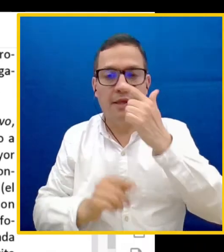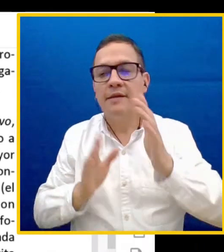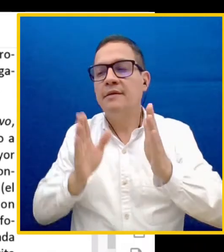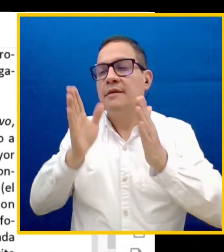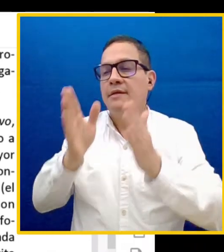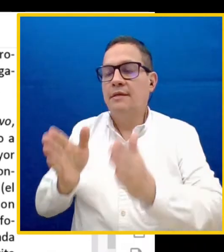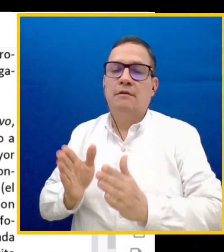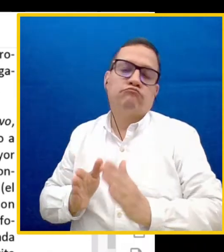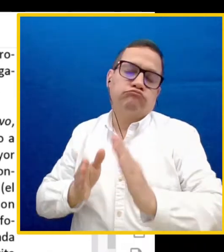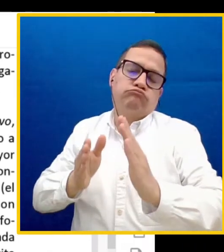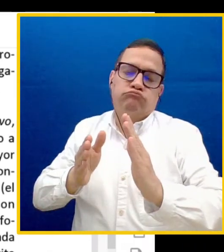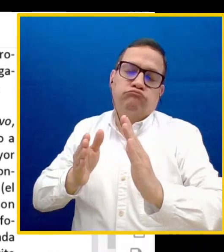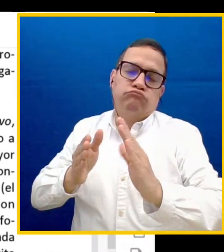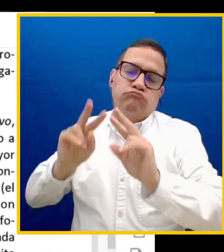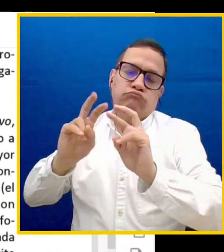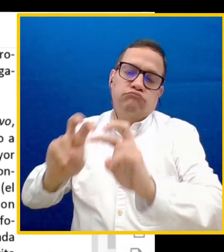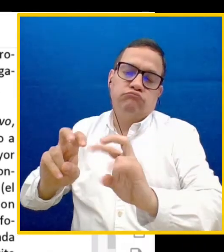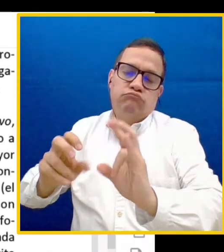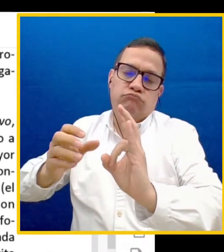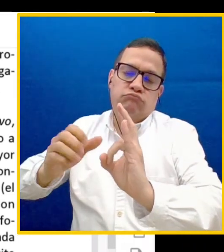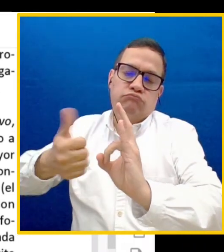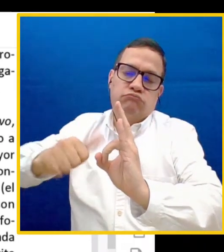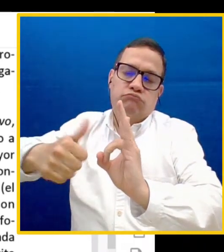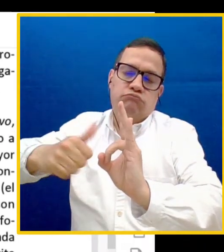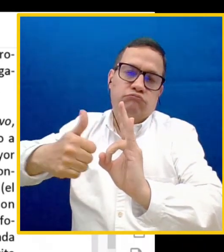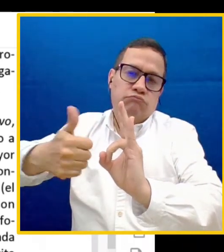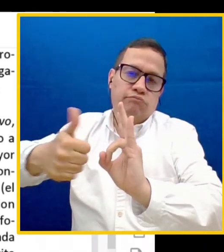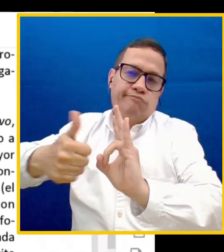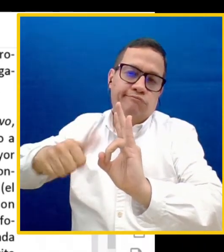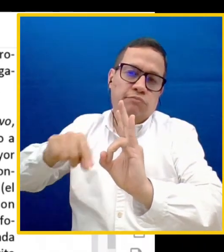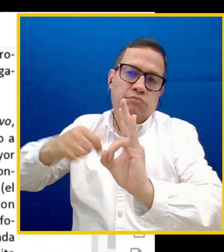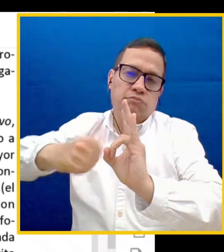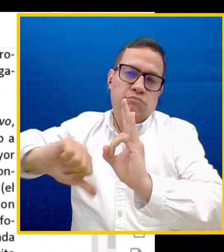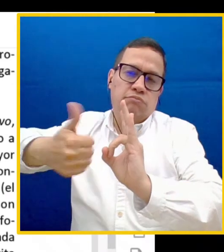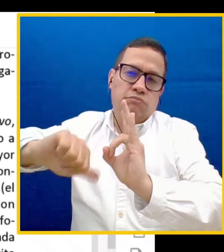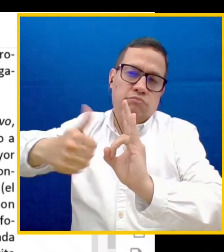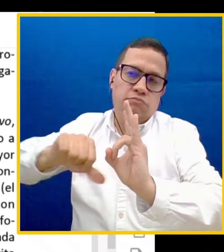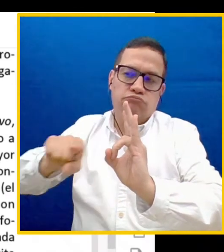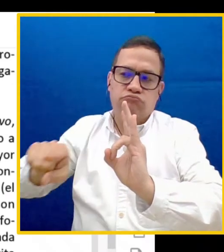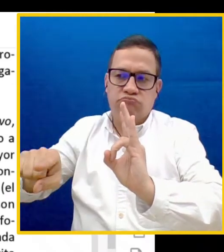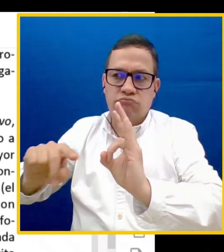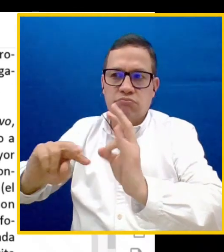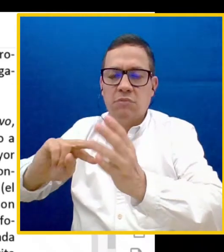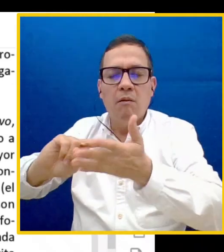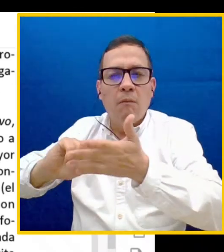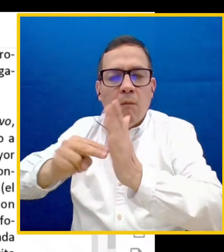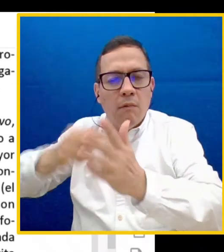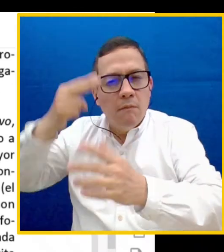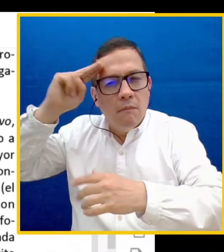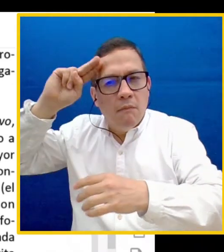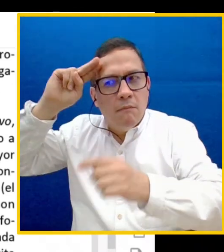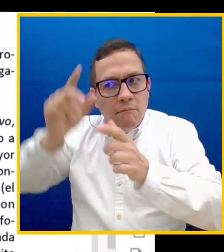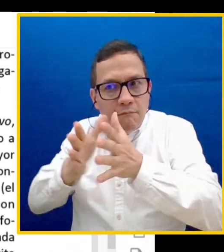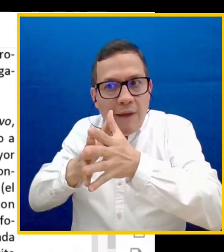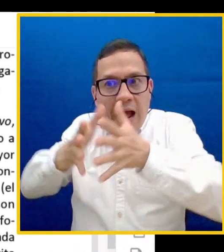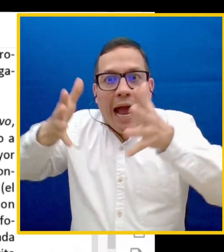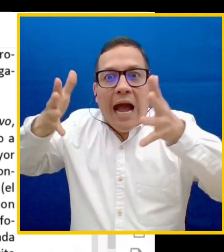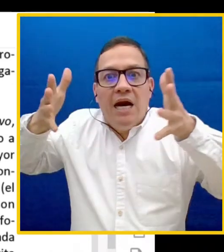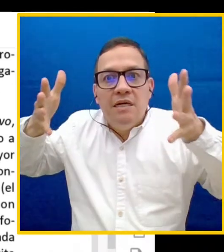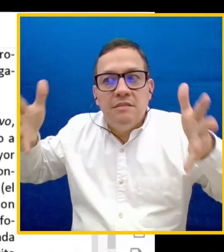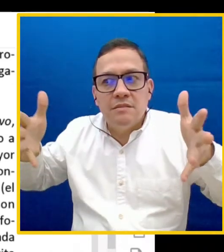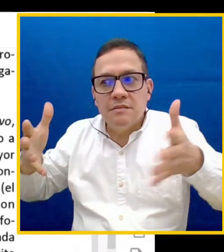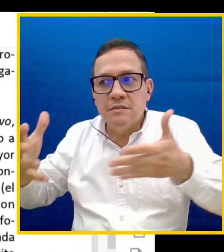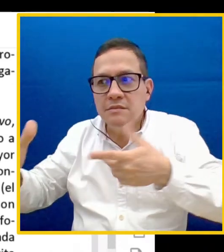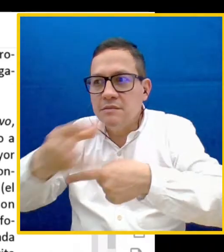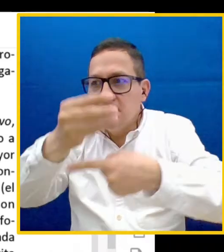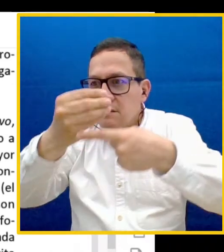Las investigaciones de corte cualitativo, por su parte, brindan mayor significado a los datos obtenidos, además